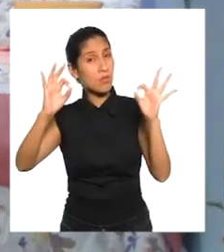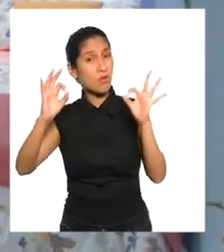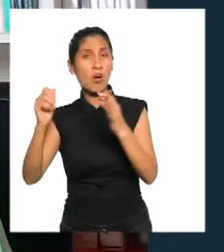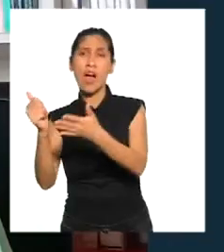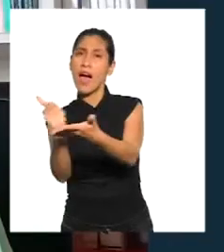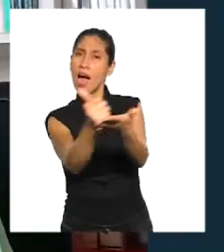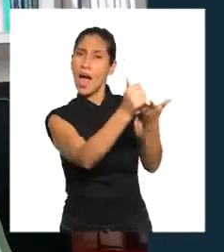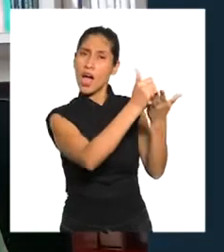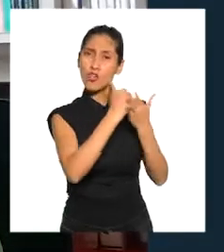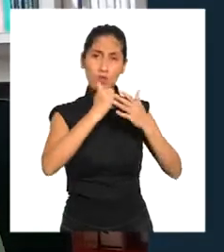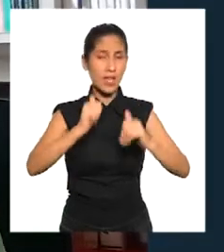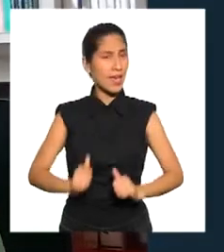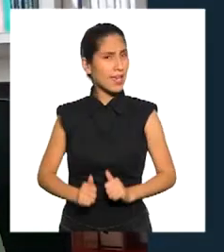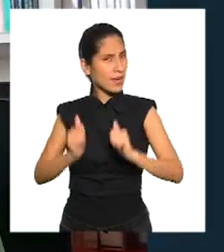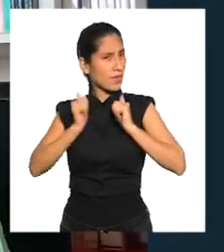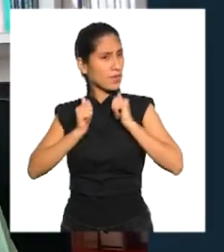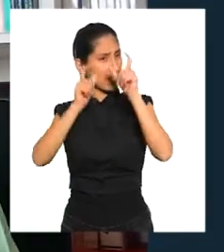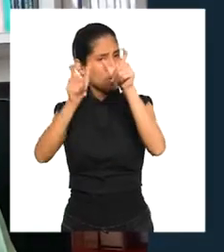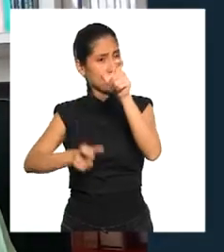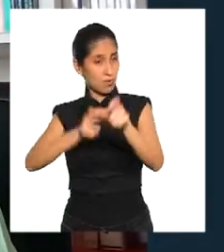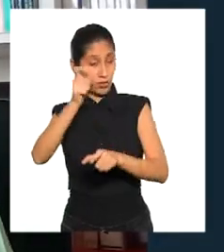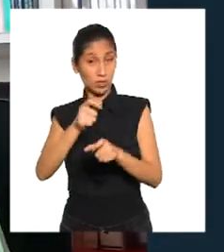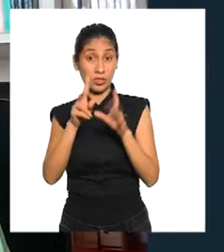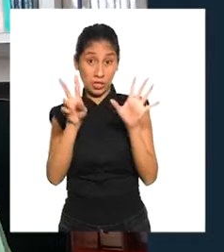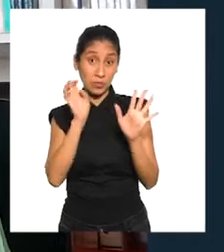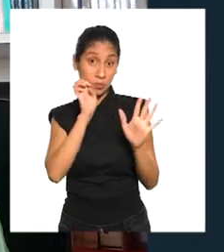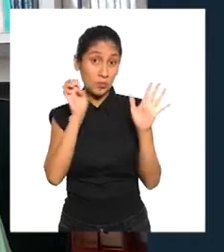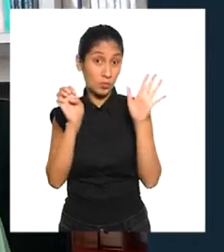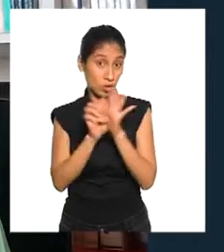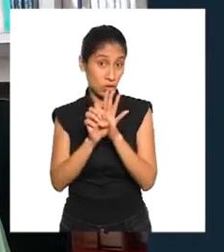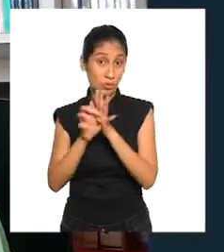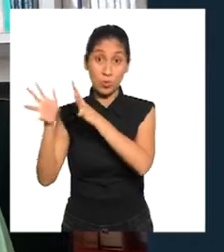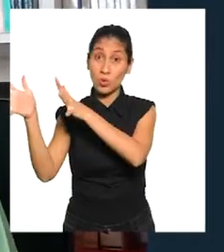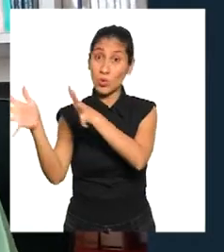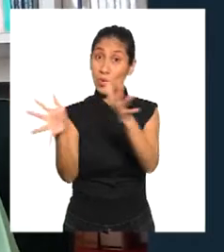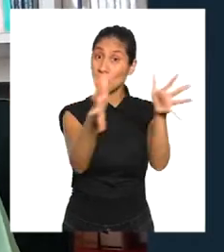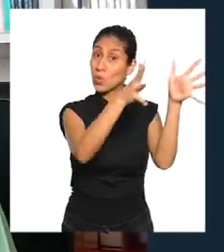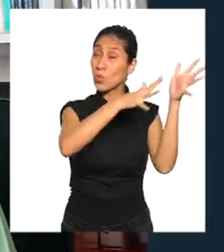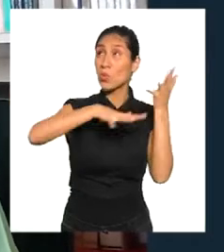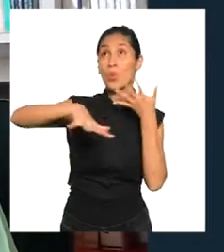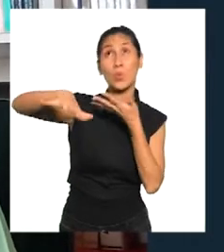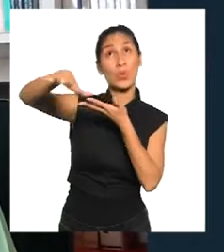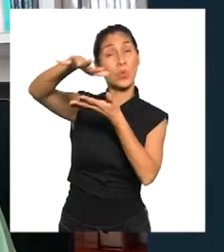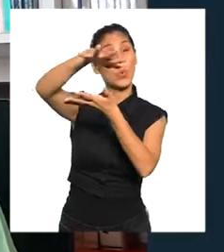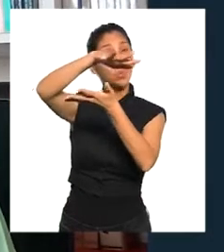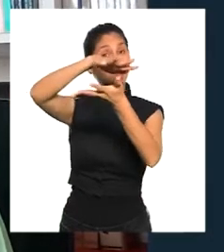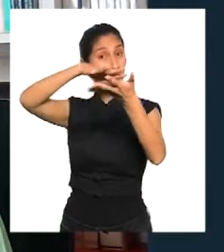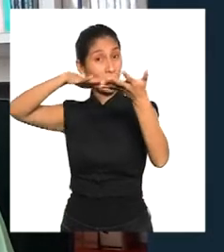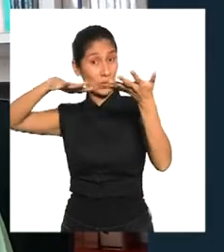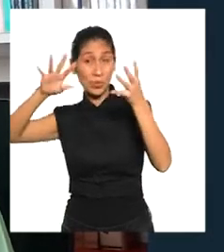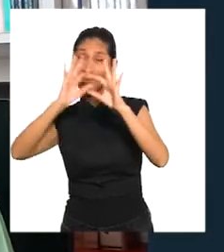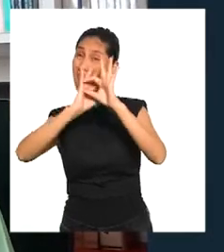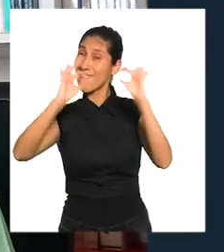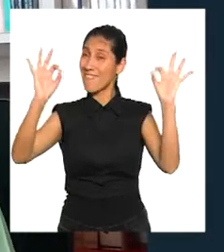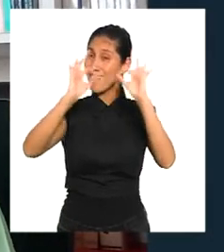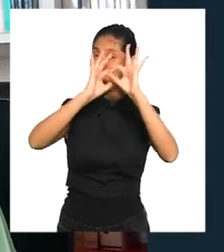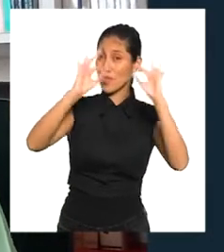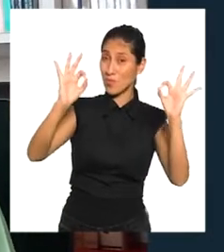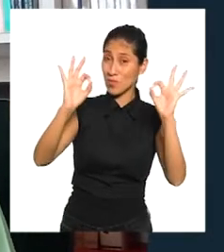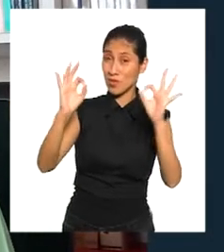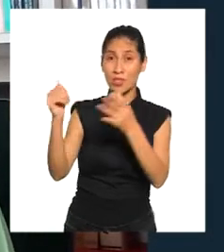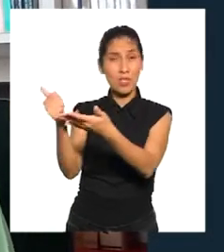personas? En primer lugar, debo decir que un medio ambiente, por ejemplo, produce alimentos. Es decir, un medio ambiente sano va a